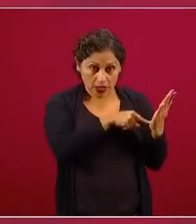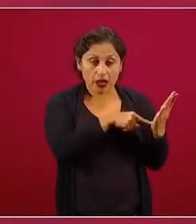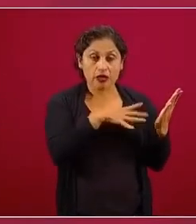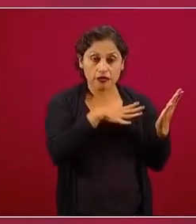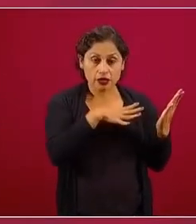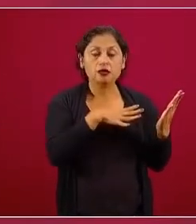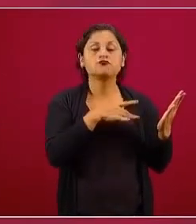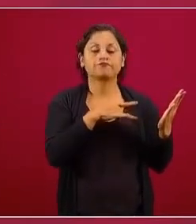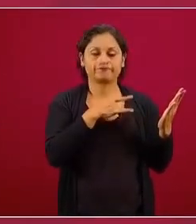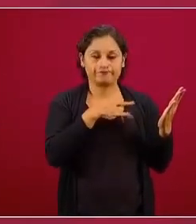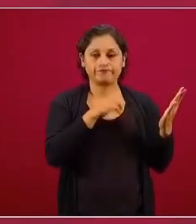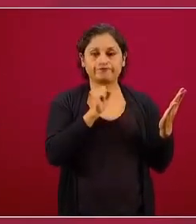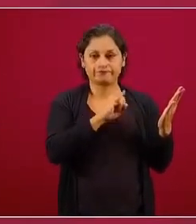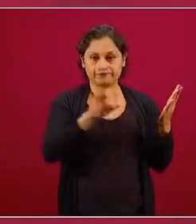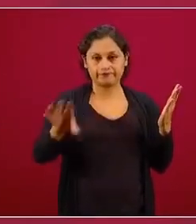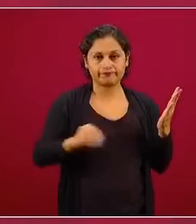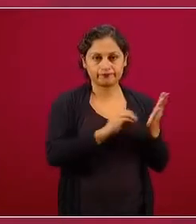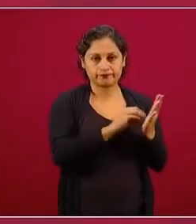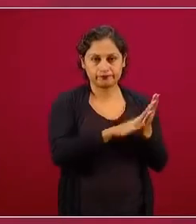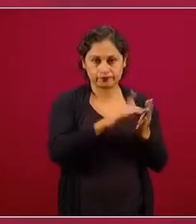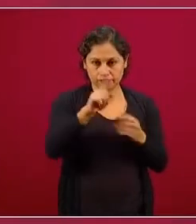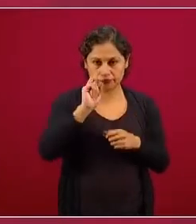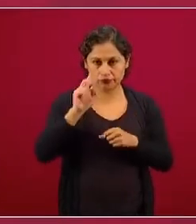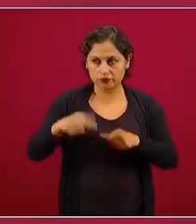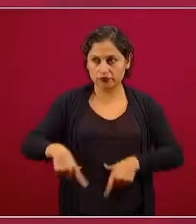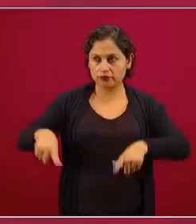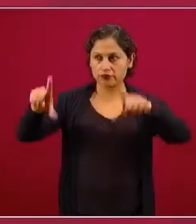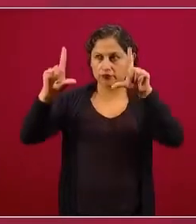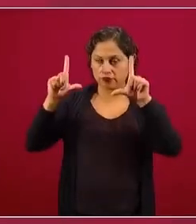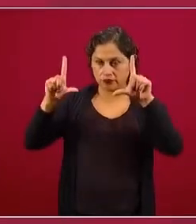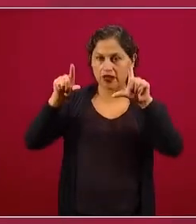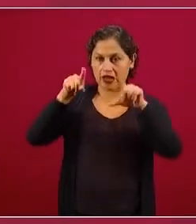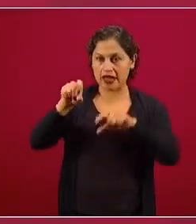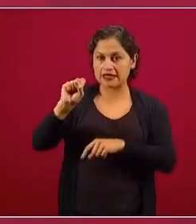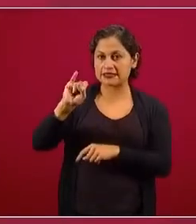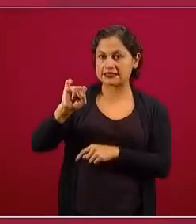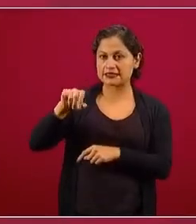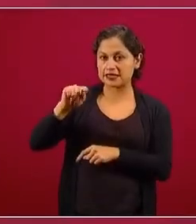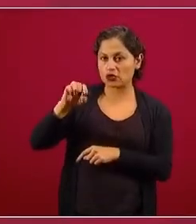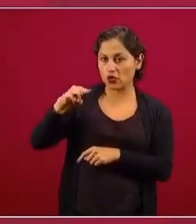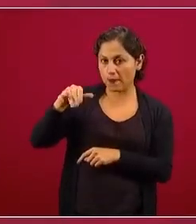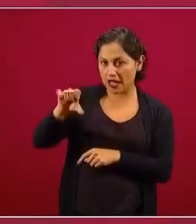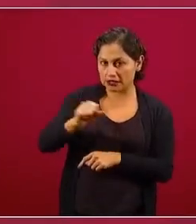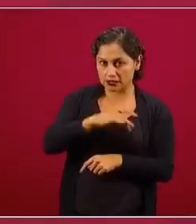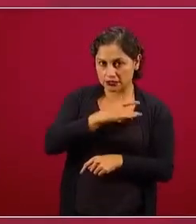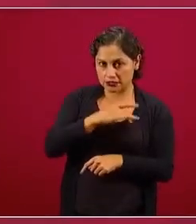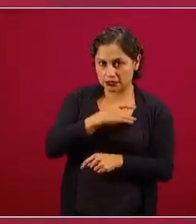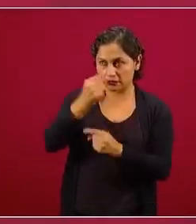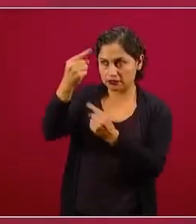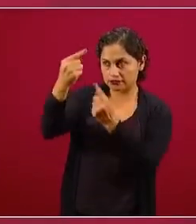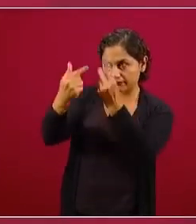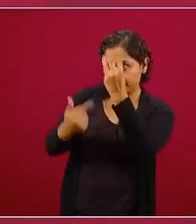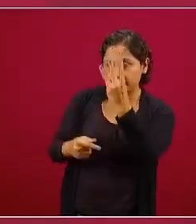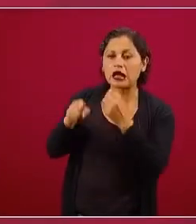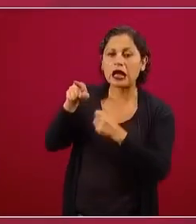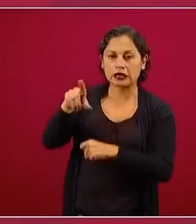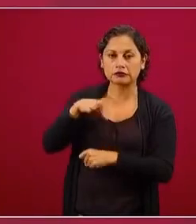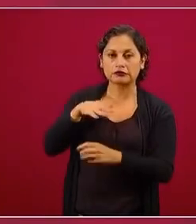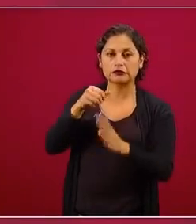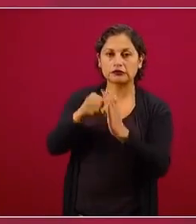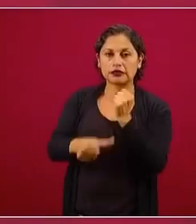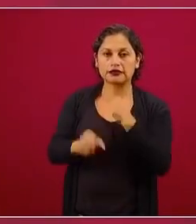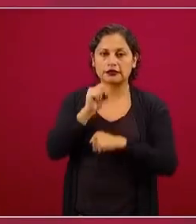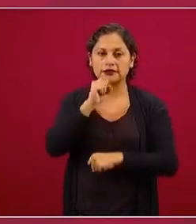signos y síntomas. Cuando uno entra a la plataforma y coloca los signos y síntomas que tiene la persona, ahí está también presente la diarrea. ¿Sí?